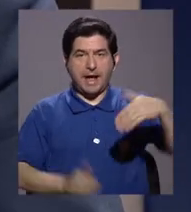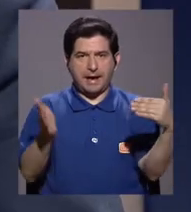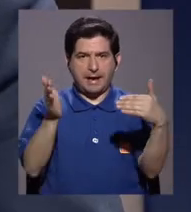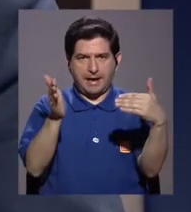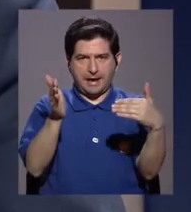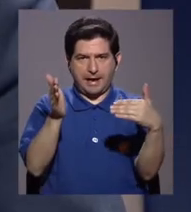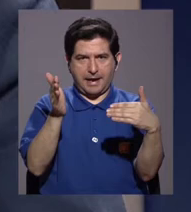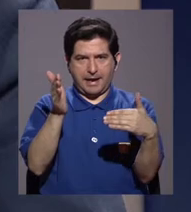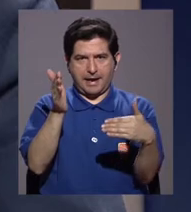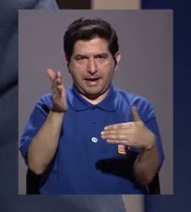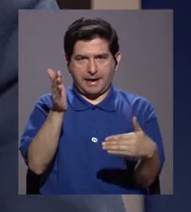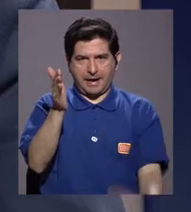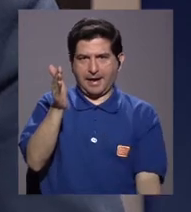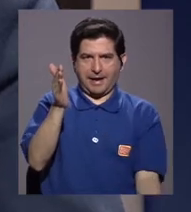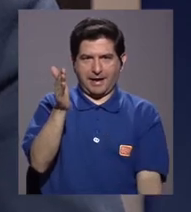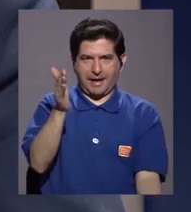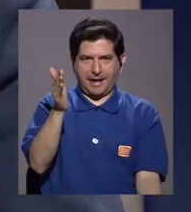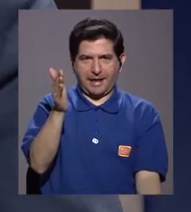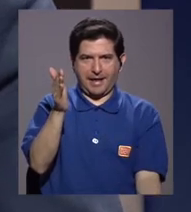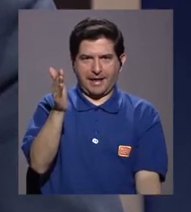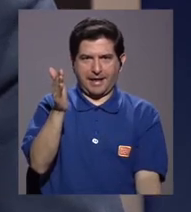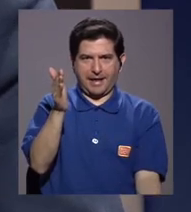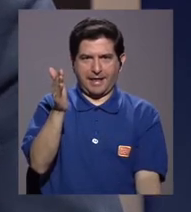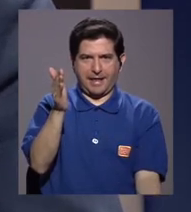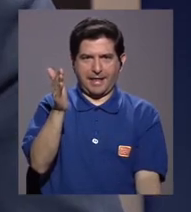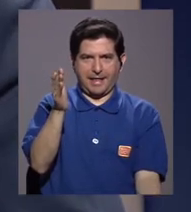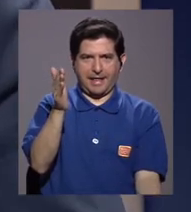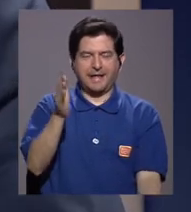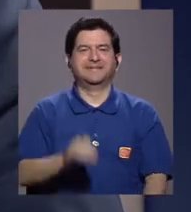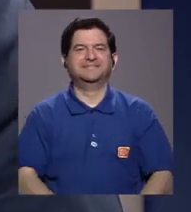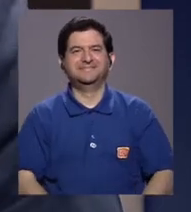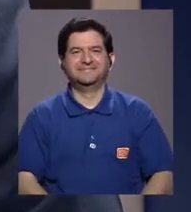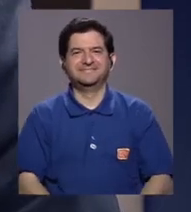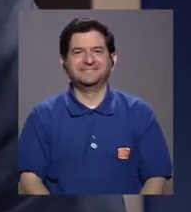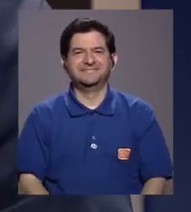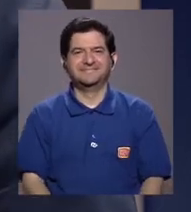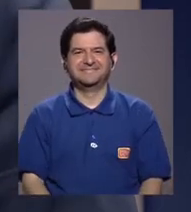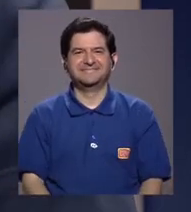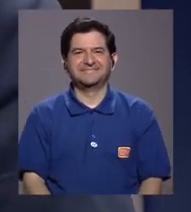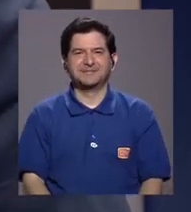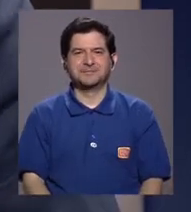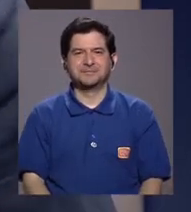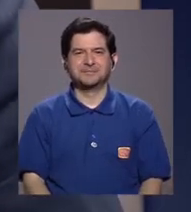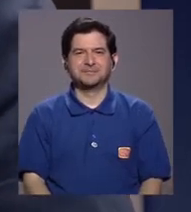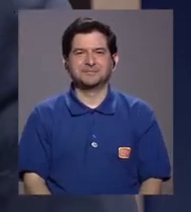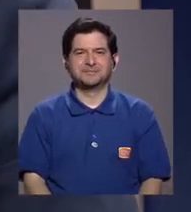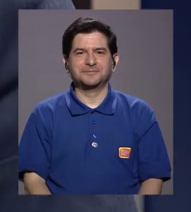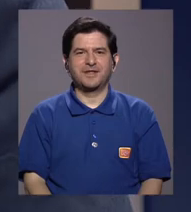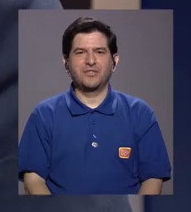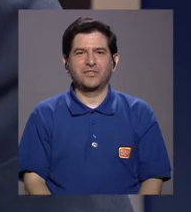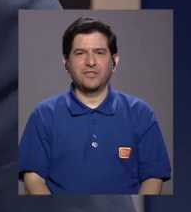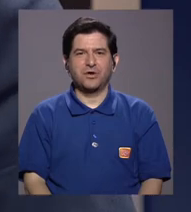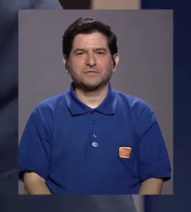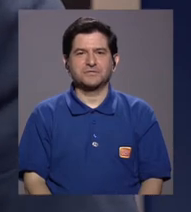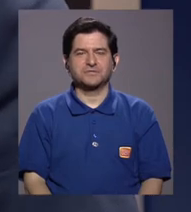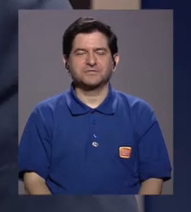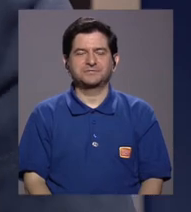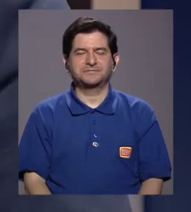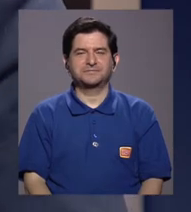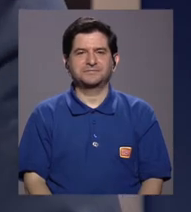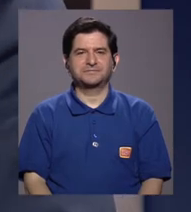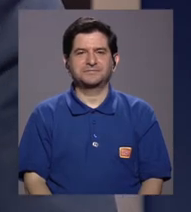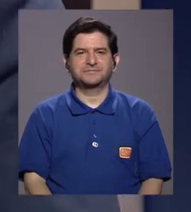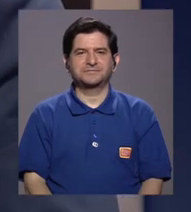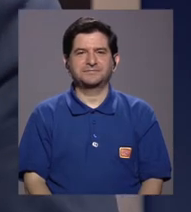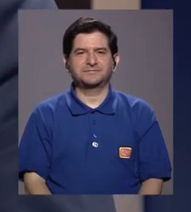estamos de vuelta con el doctor castillo chávez el doctor el doctor específicamente en ahora nosotros también tenemos un